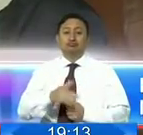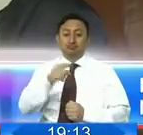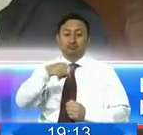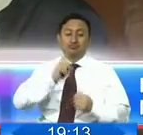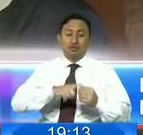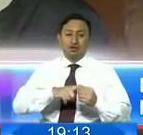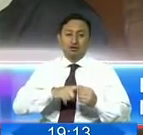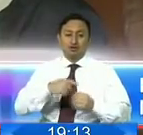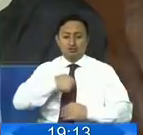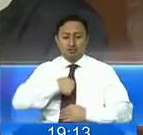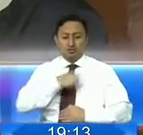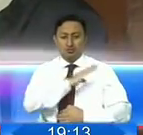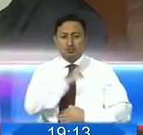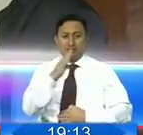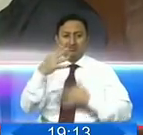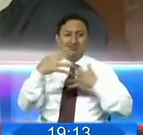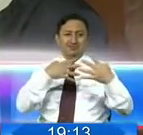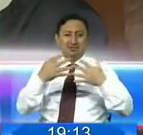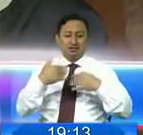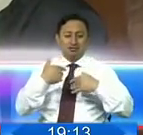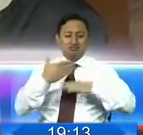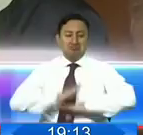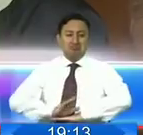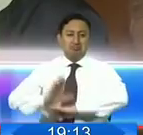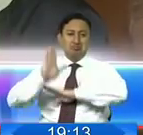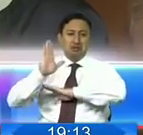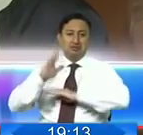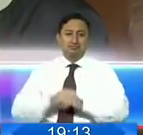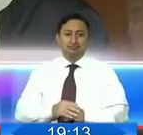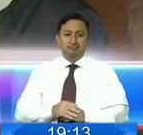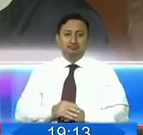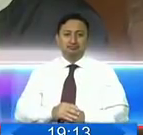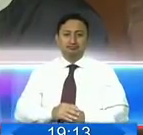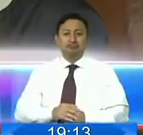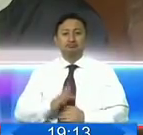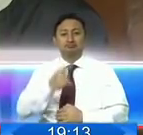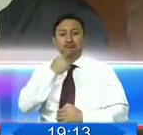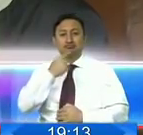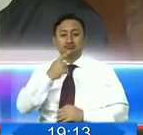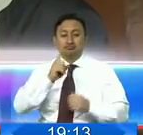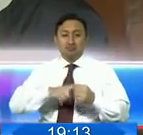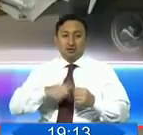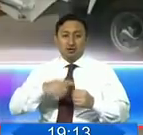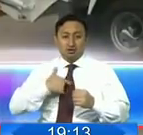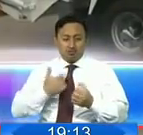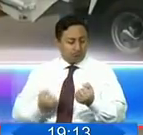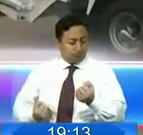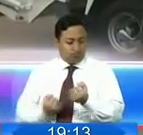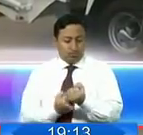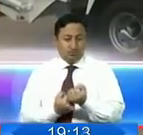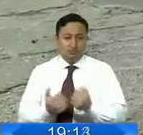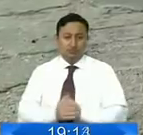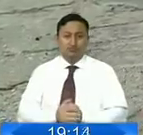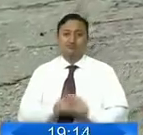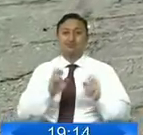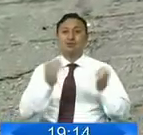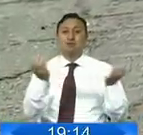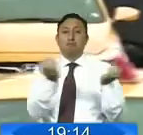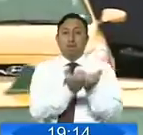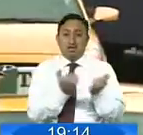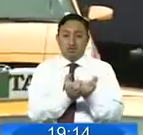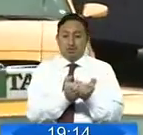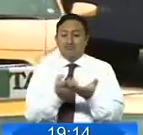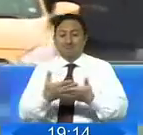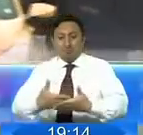transparencia compromiso y decirle qué poquito vamos a darlo todos los temas de basura dotación de obras y